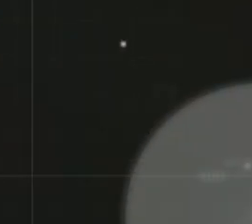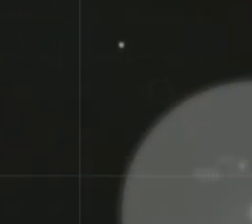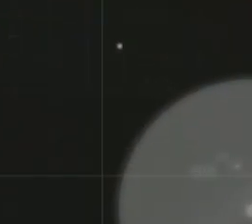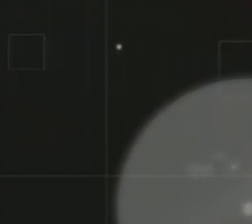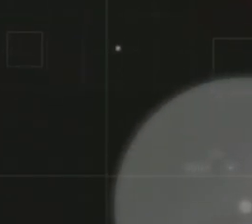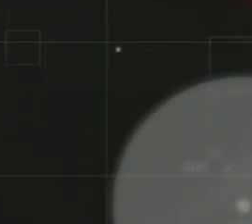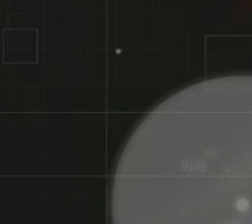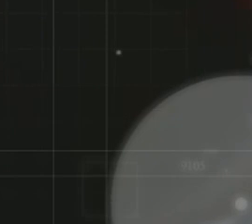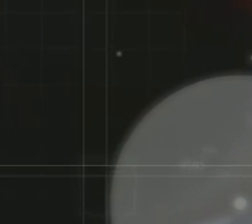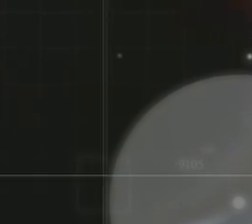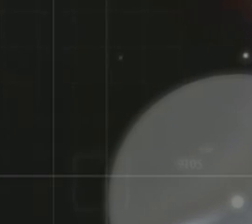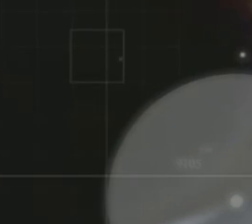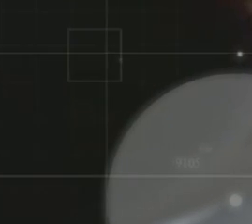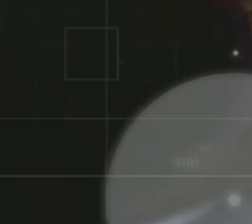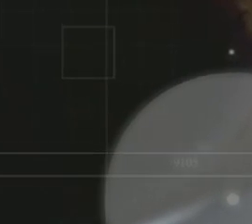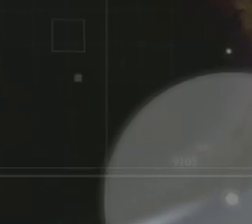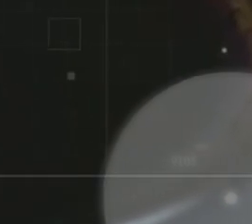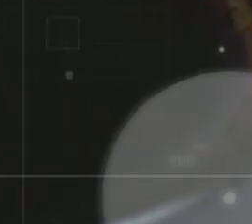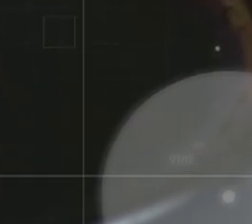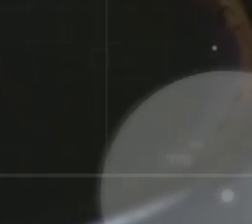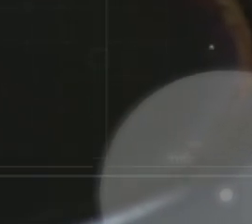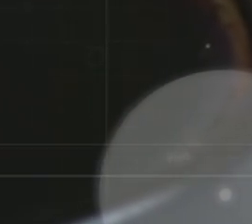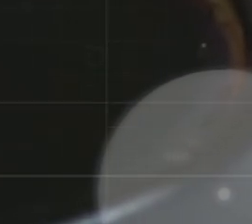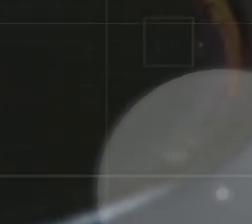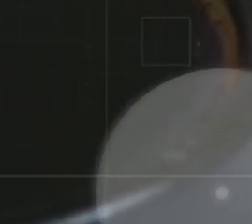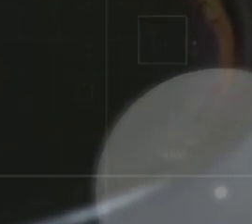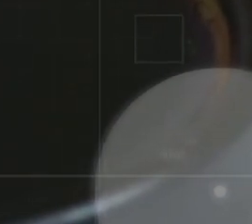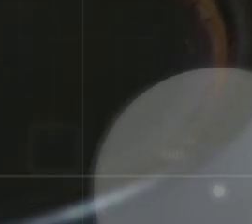Café Científico en tu casa.